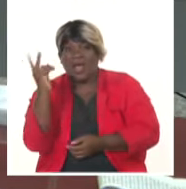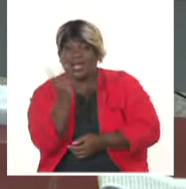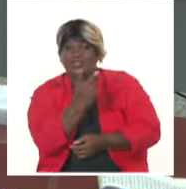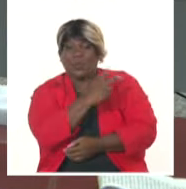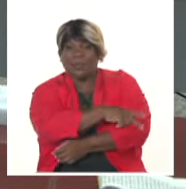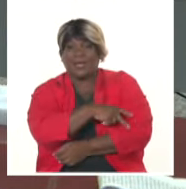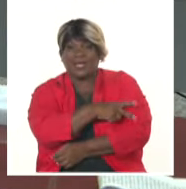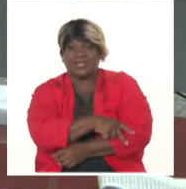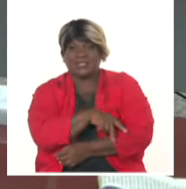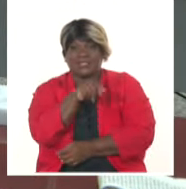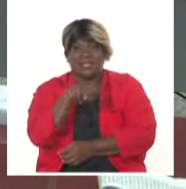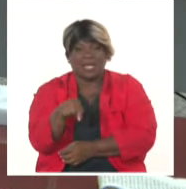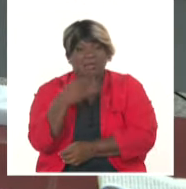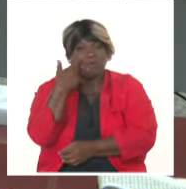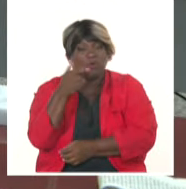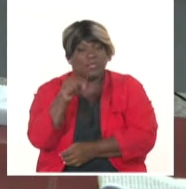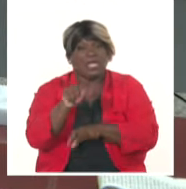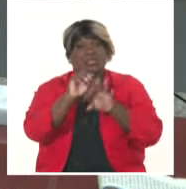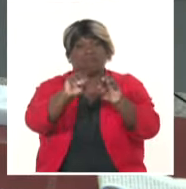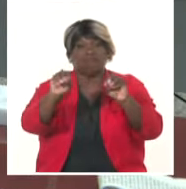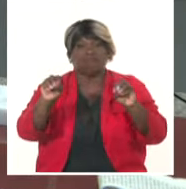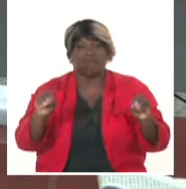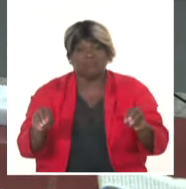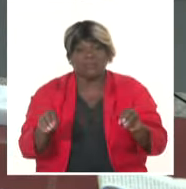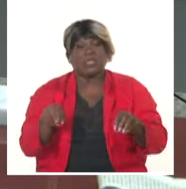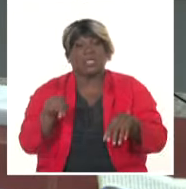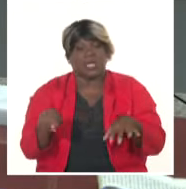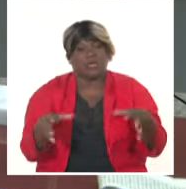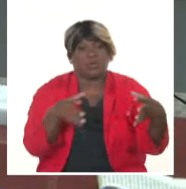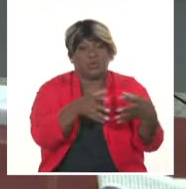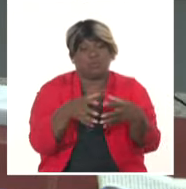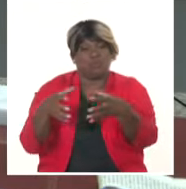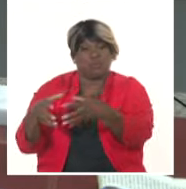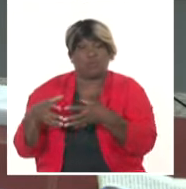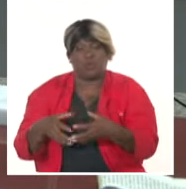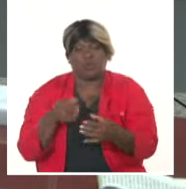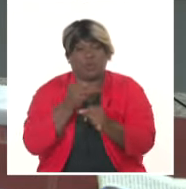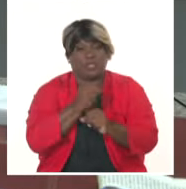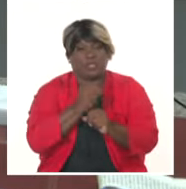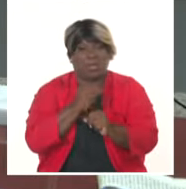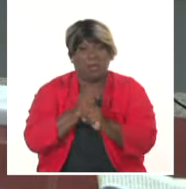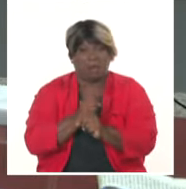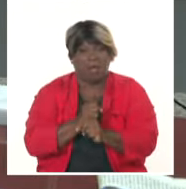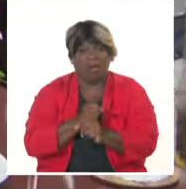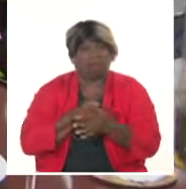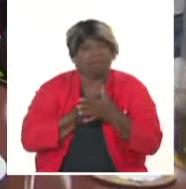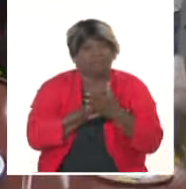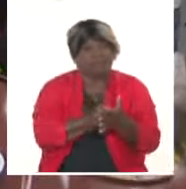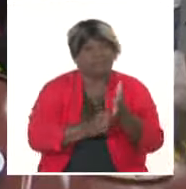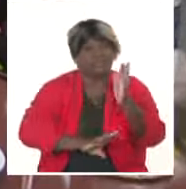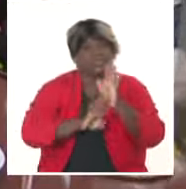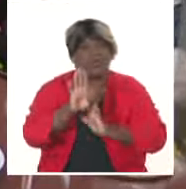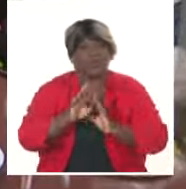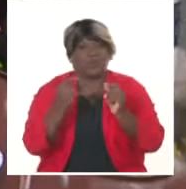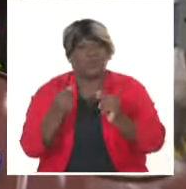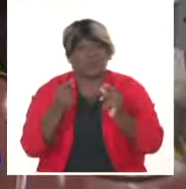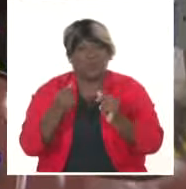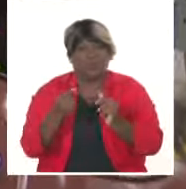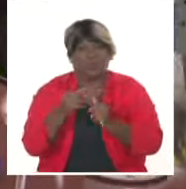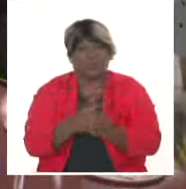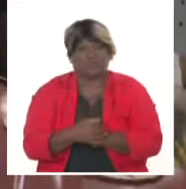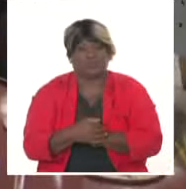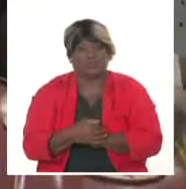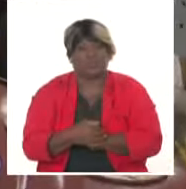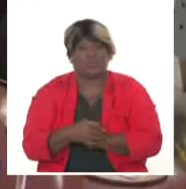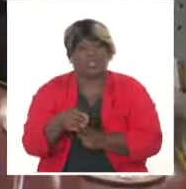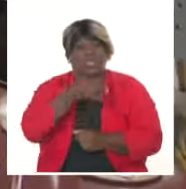la movilización de los colectivos de trabajadores para impulsar el desarrollo económico del país. Guilarte, de nacimiento, explicó